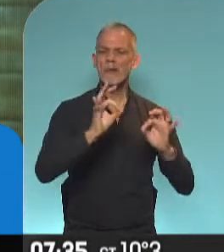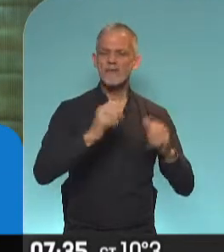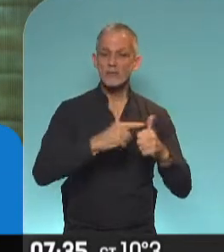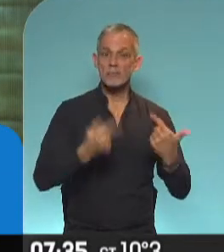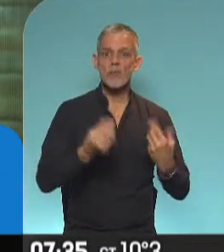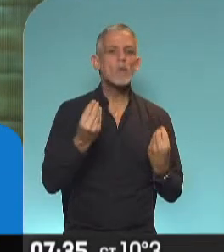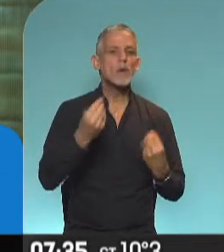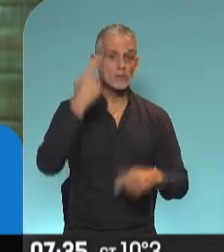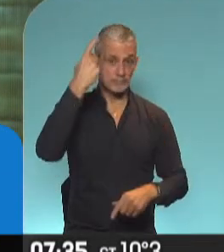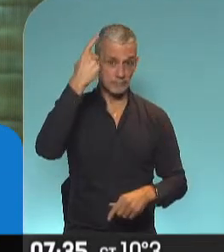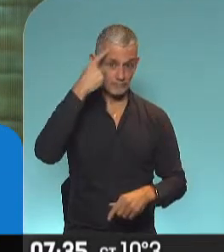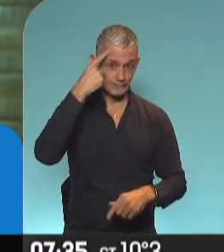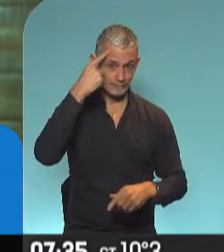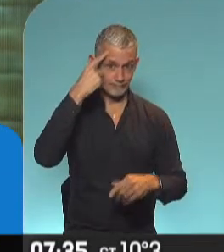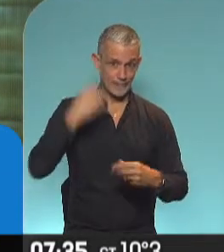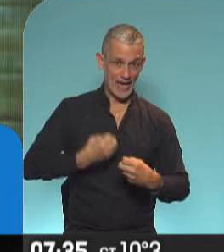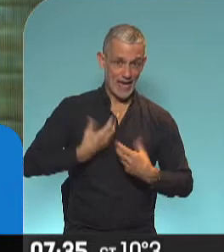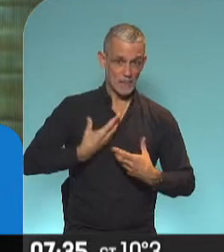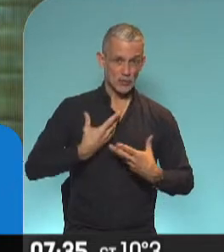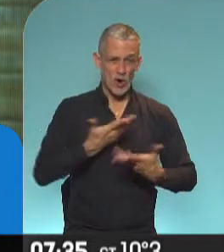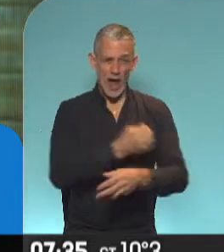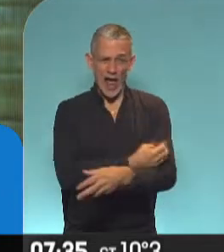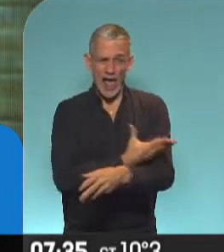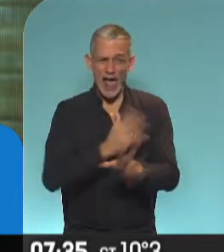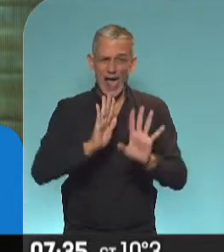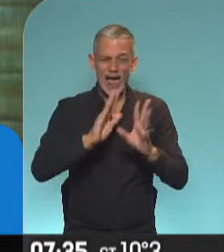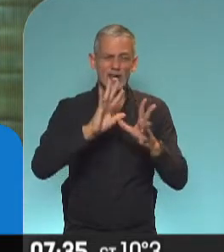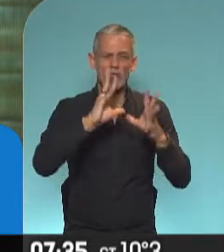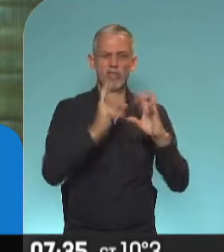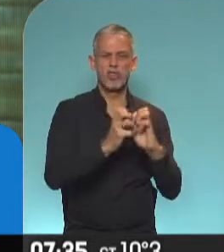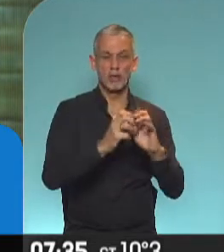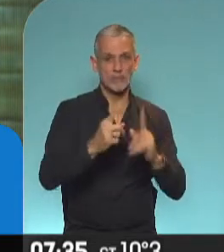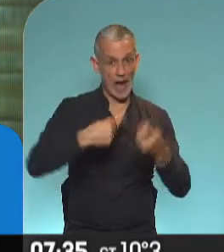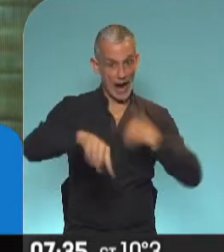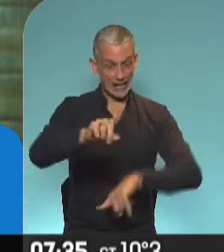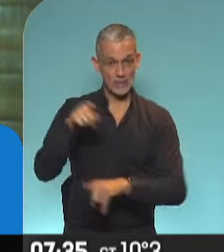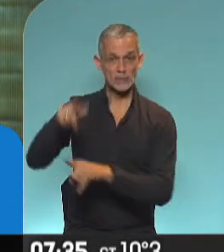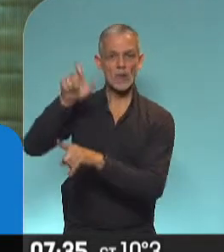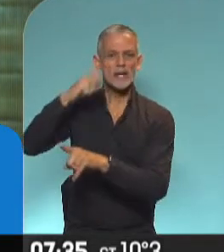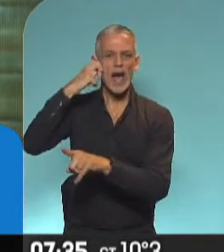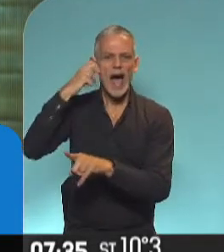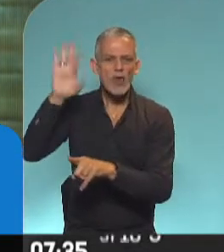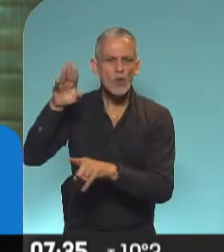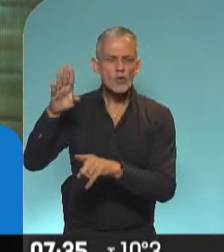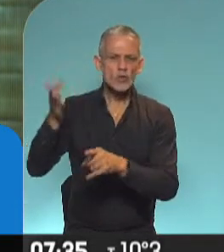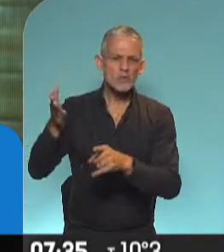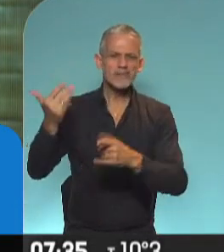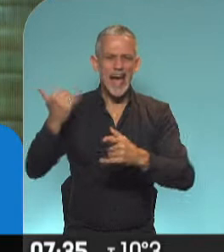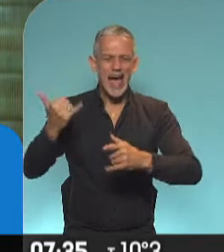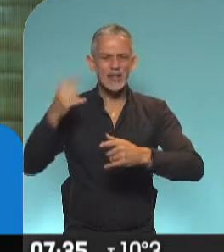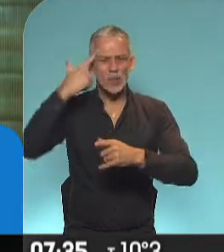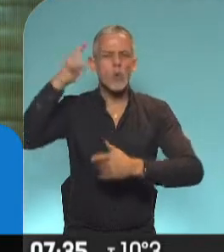mismo tiempo puede tener una cierta debilidad emocional. En cambio, una persona mayor, un adulto mayor, que ya tiene